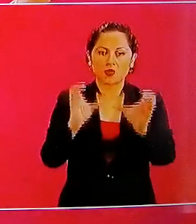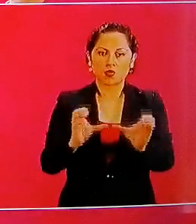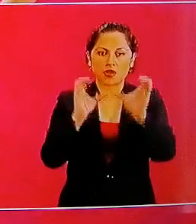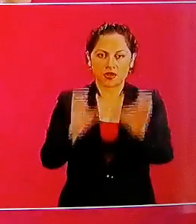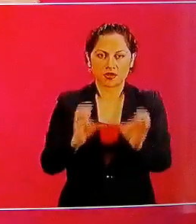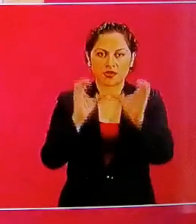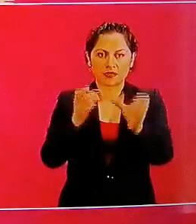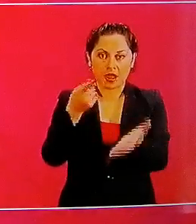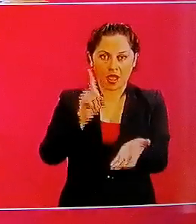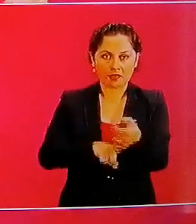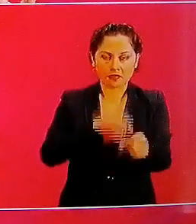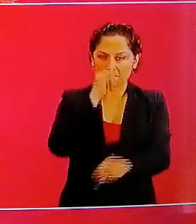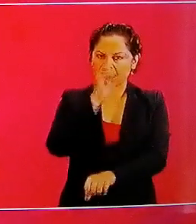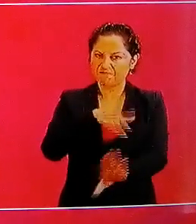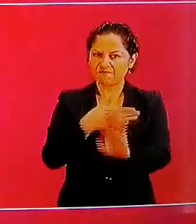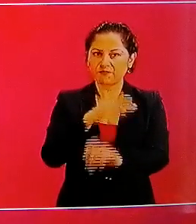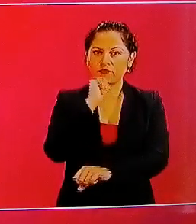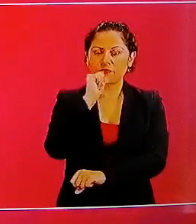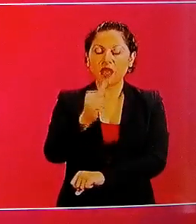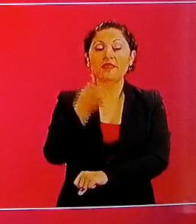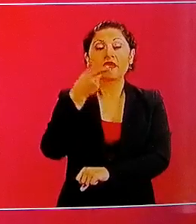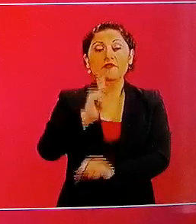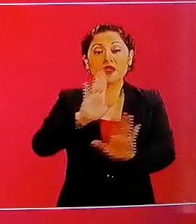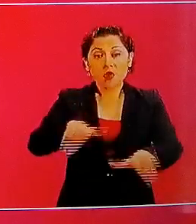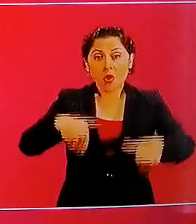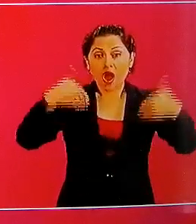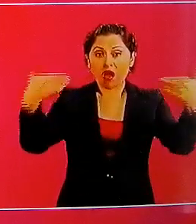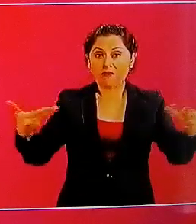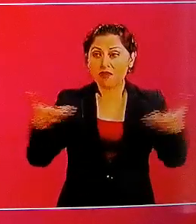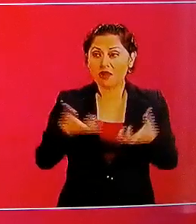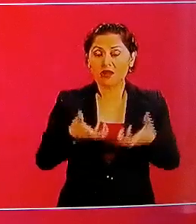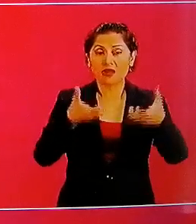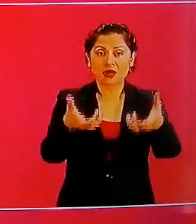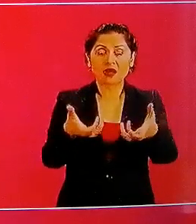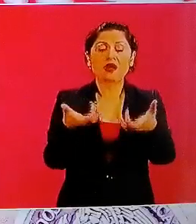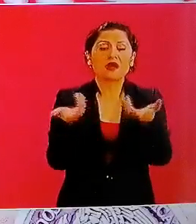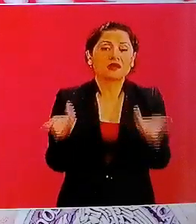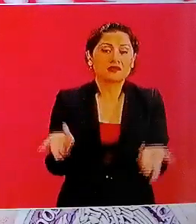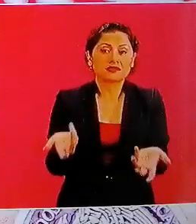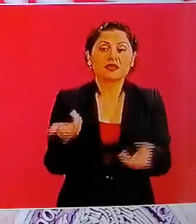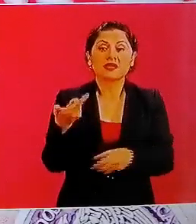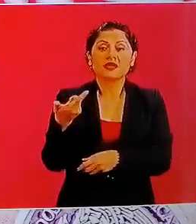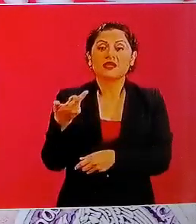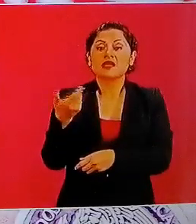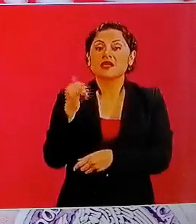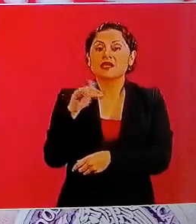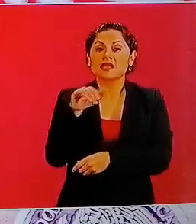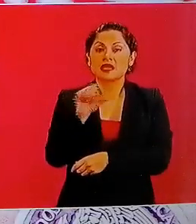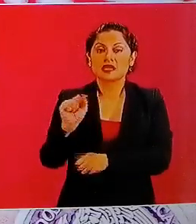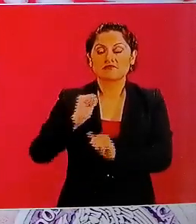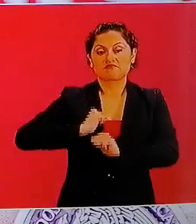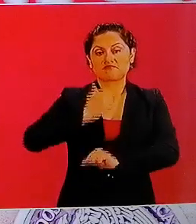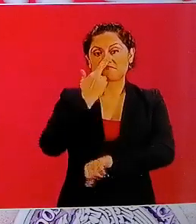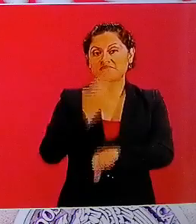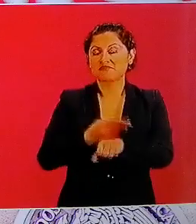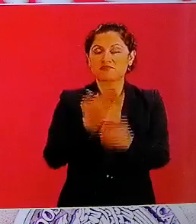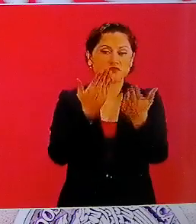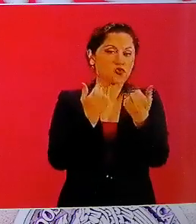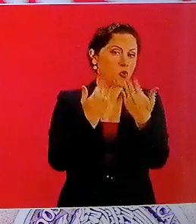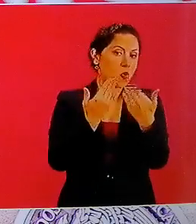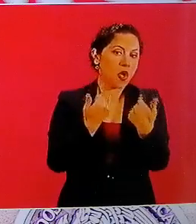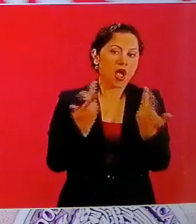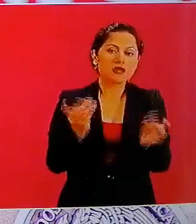fuera del hospital, fuera de esos perímetros, pues no alcanza al Seguro Social. Nosotros estamos buscando